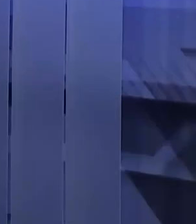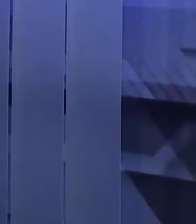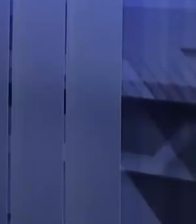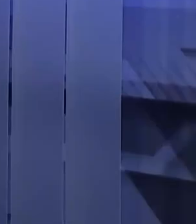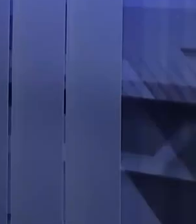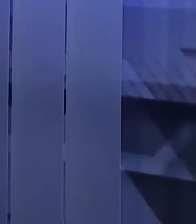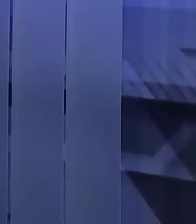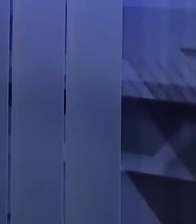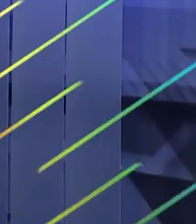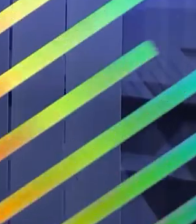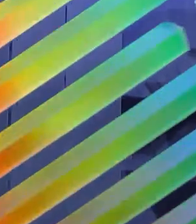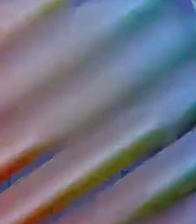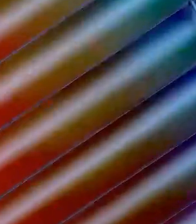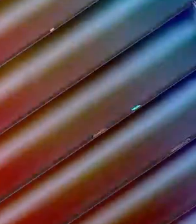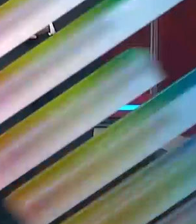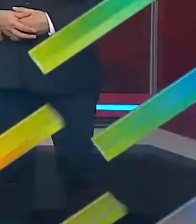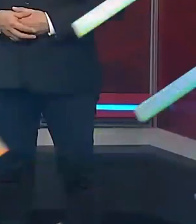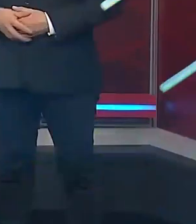Jueves.